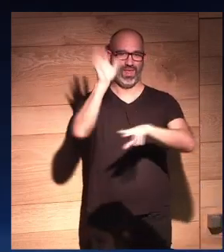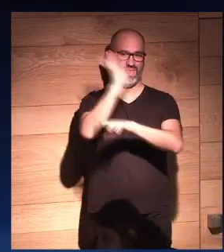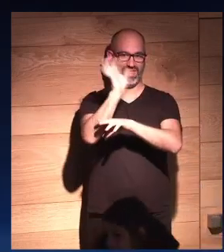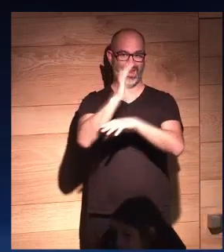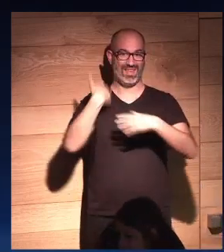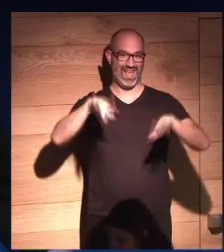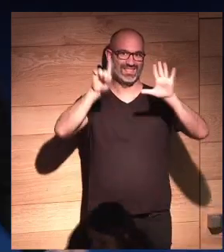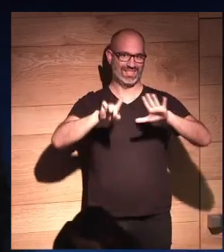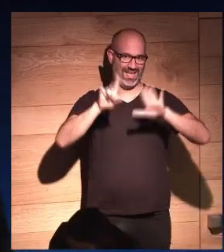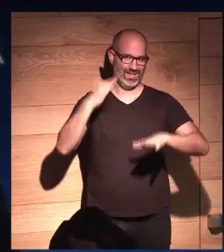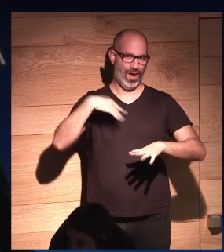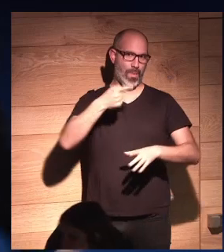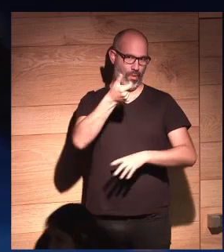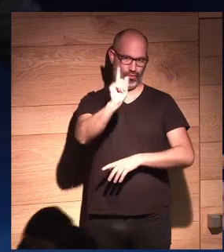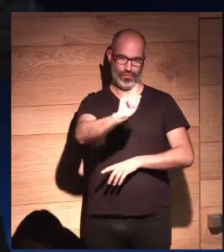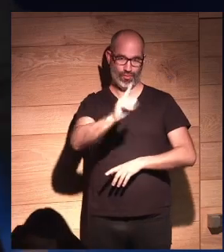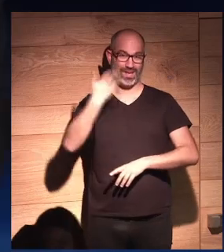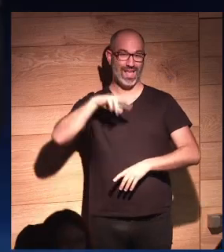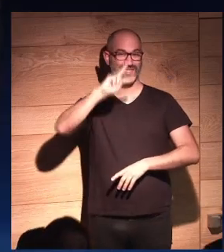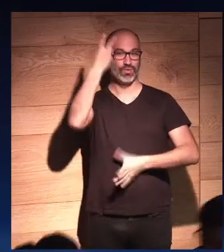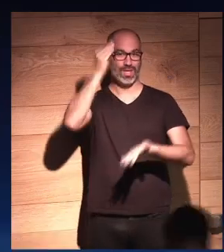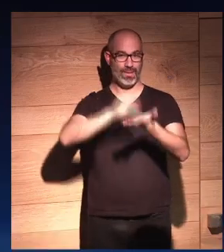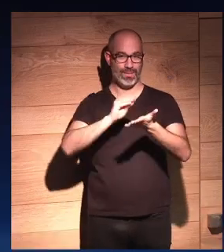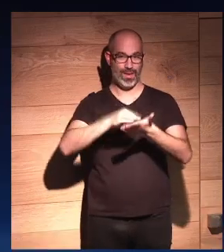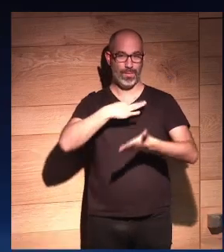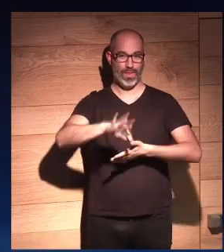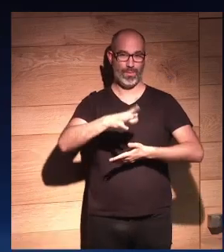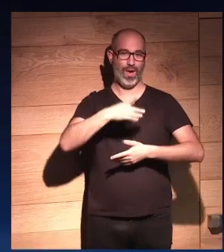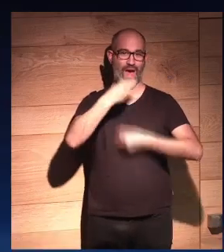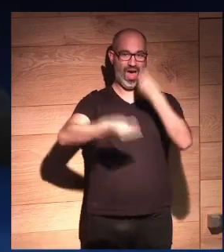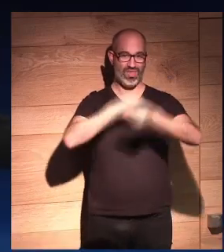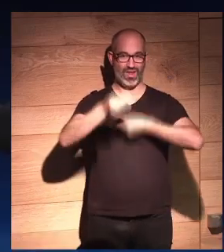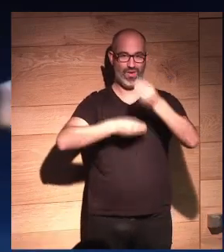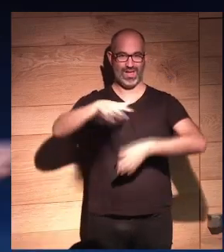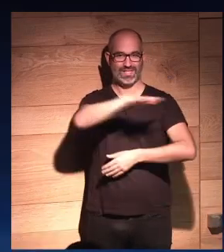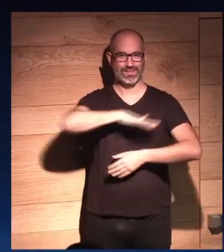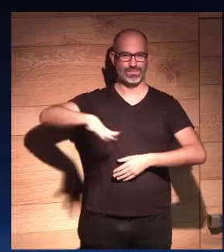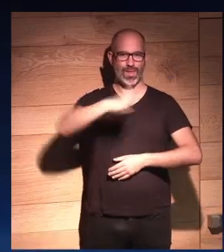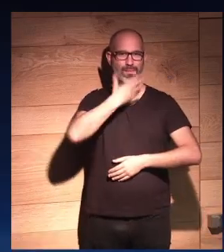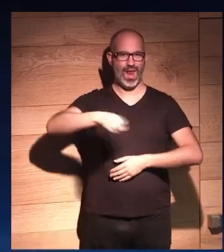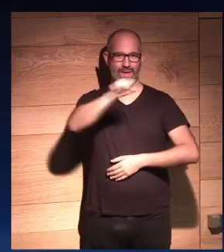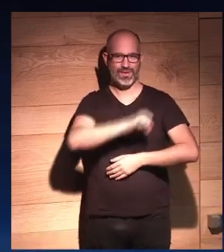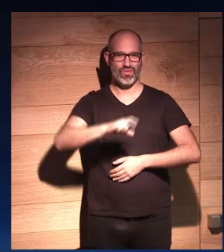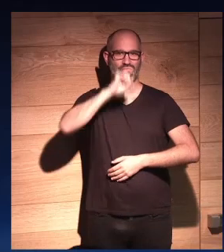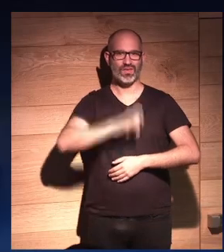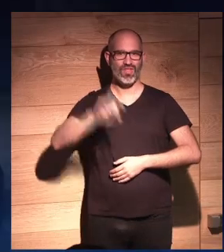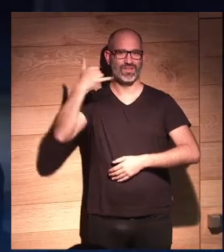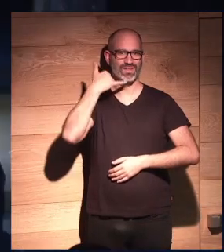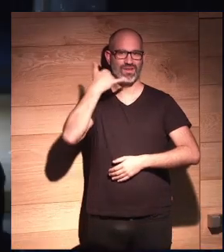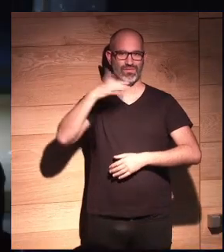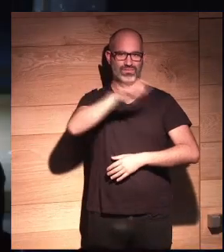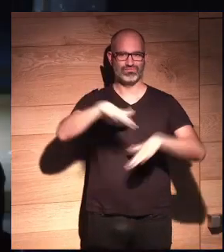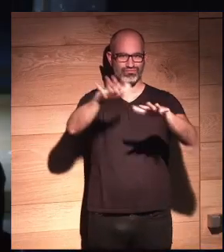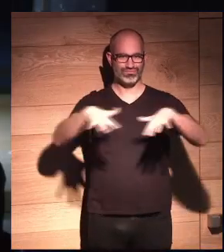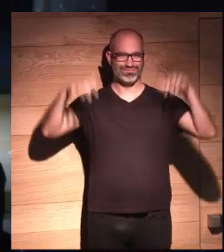ya son 6 y no son pocos, y es la segunda vez que lo podemos hacer en este espacio tan maravilloso que es la Fundación Telefónica en su